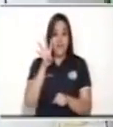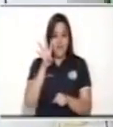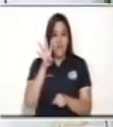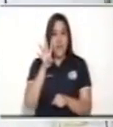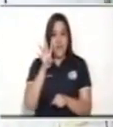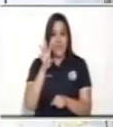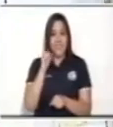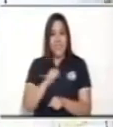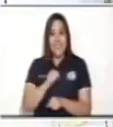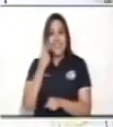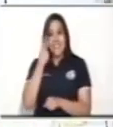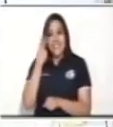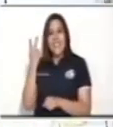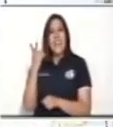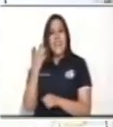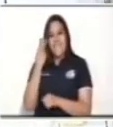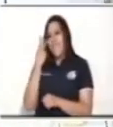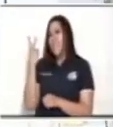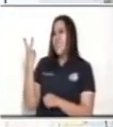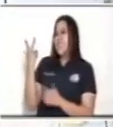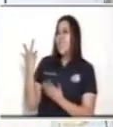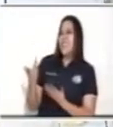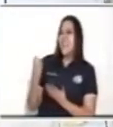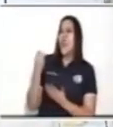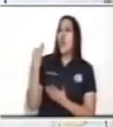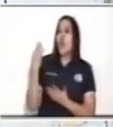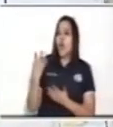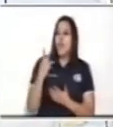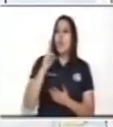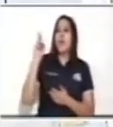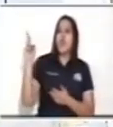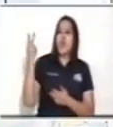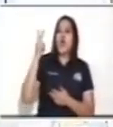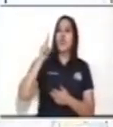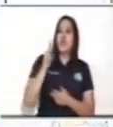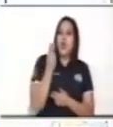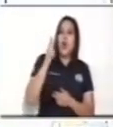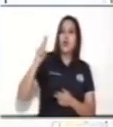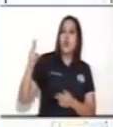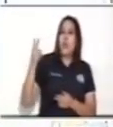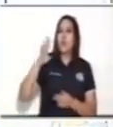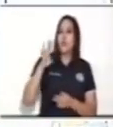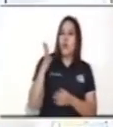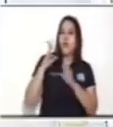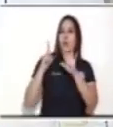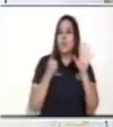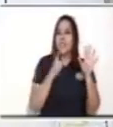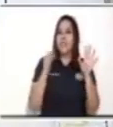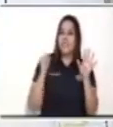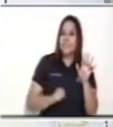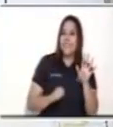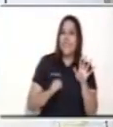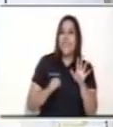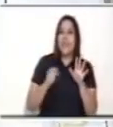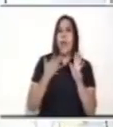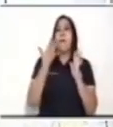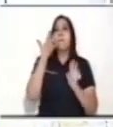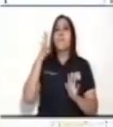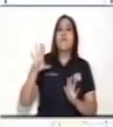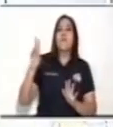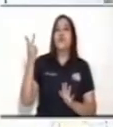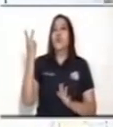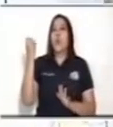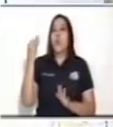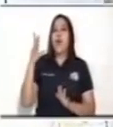¿Te diste cuenta qué hice ahí? Conté de dos en dos. Probemos contar de dos en dos con nuestros